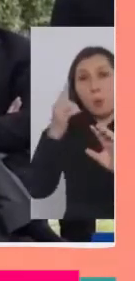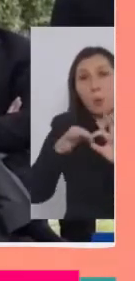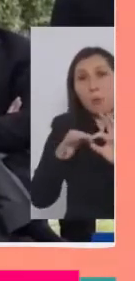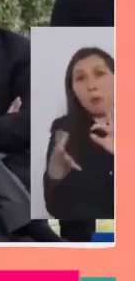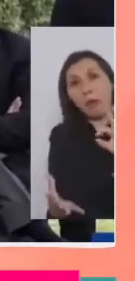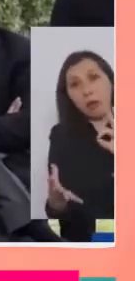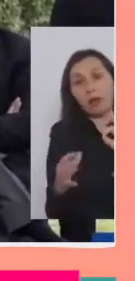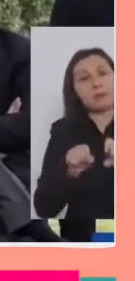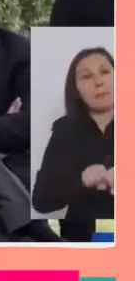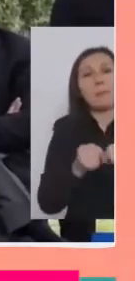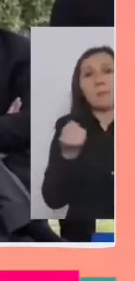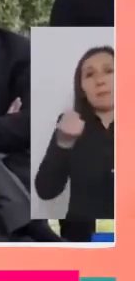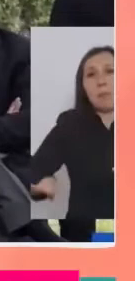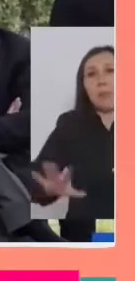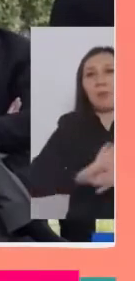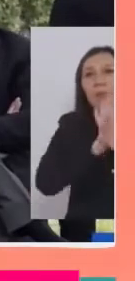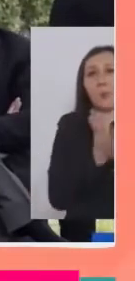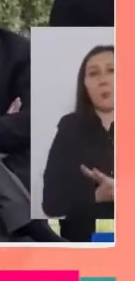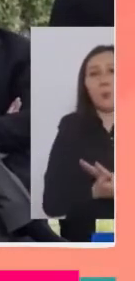delincuencia?